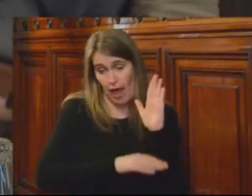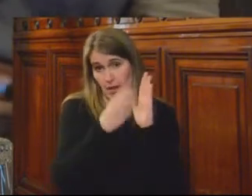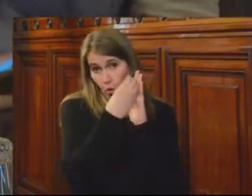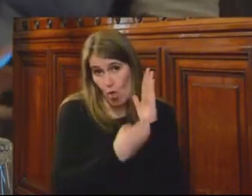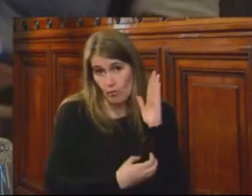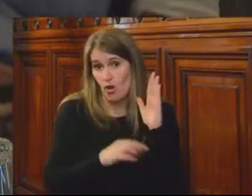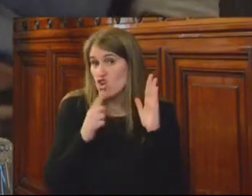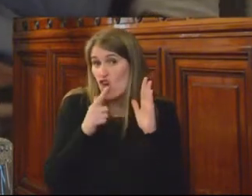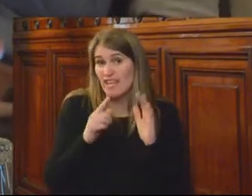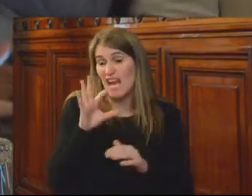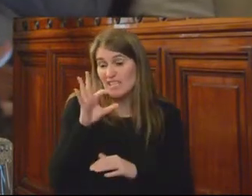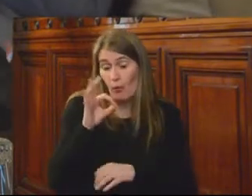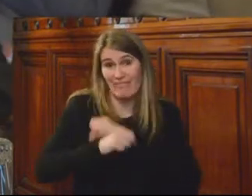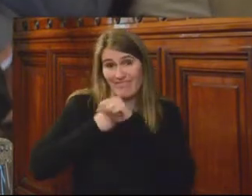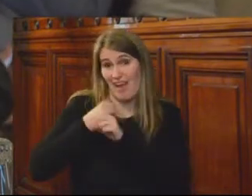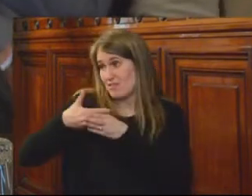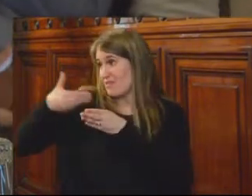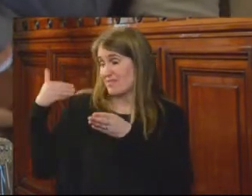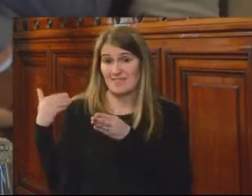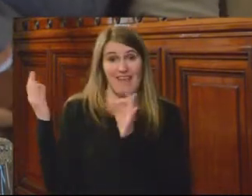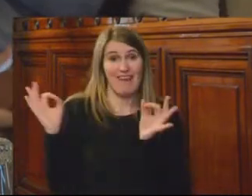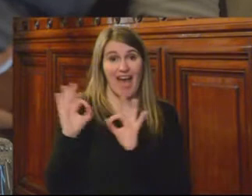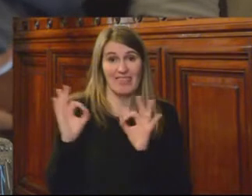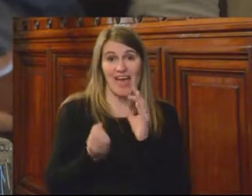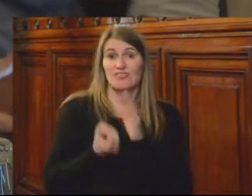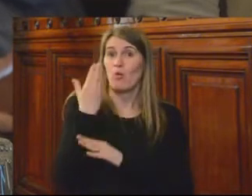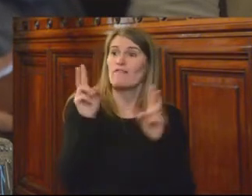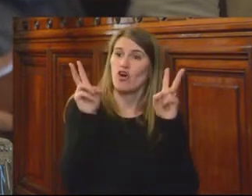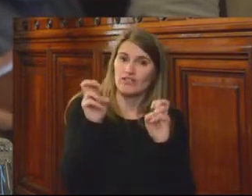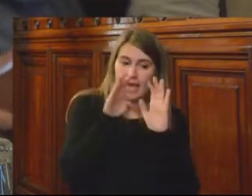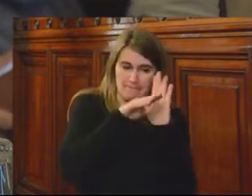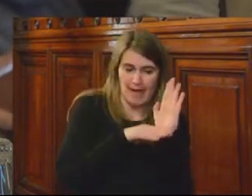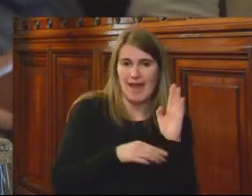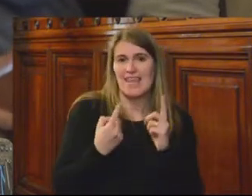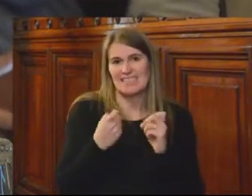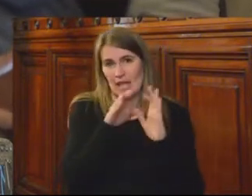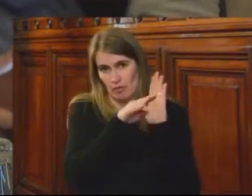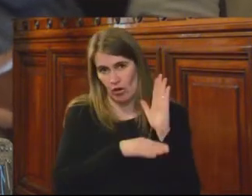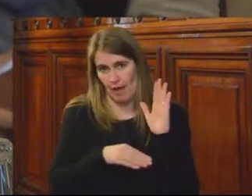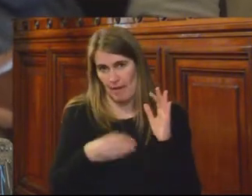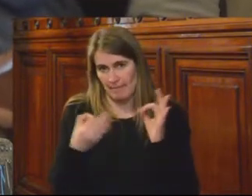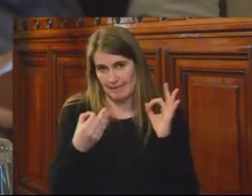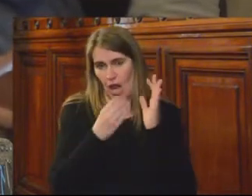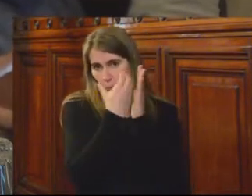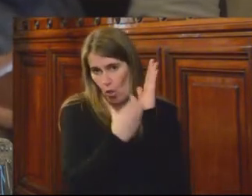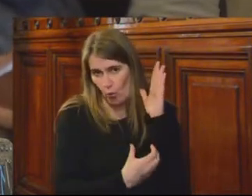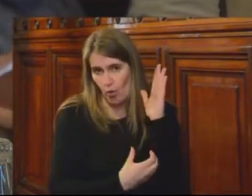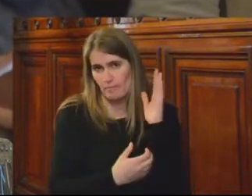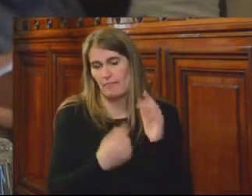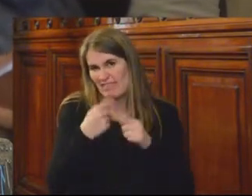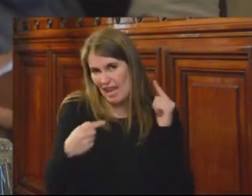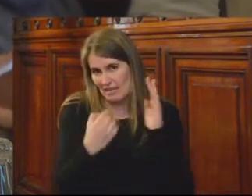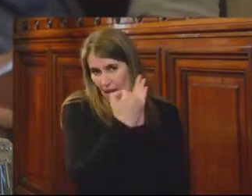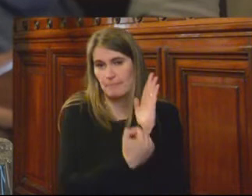tener un currículum, y definitivamente necesitábamos nuevas mallas curriculares. Pero nuestra invitación con respecto a esto es